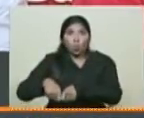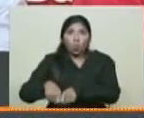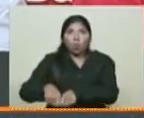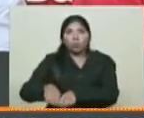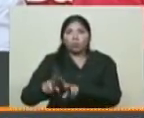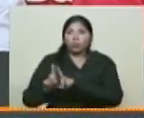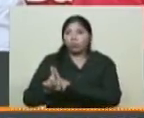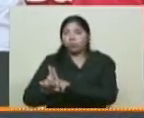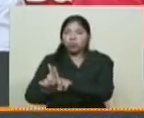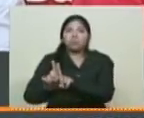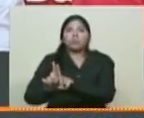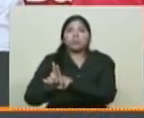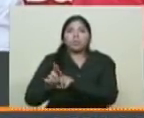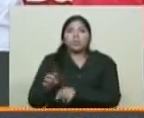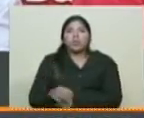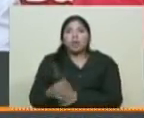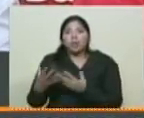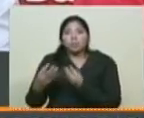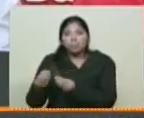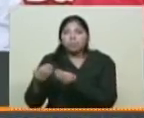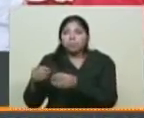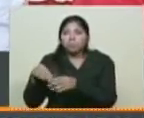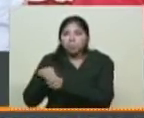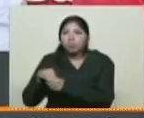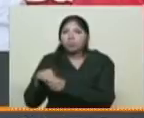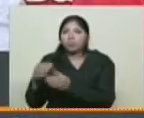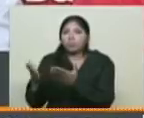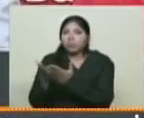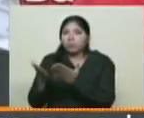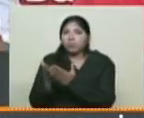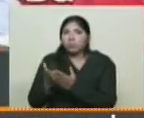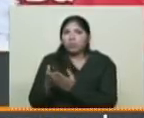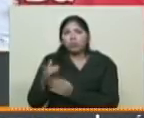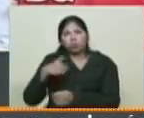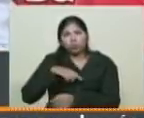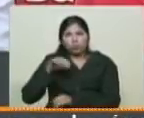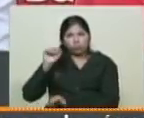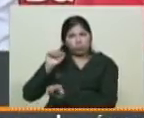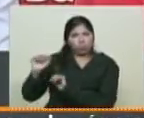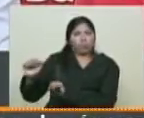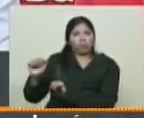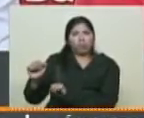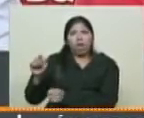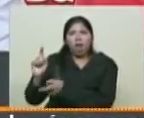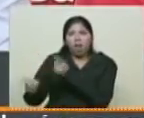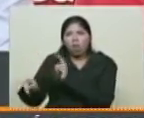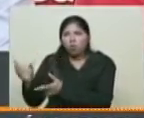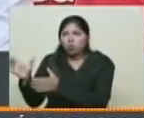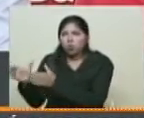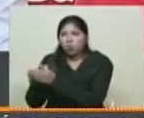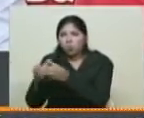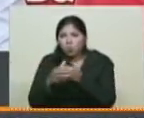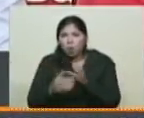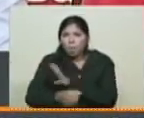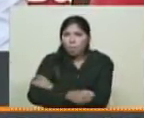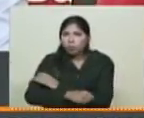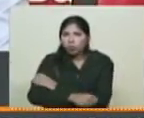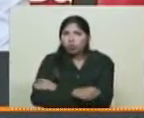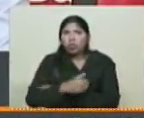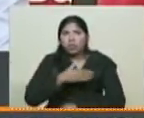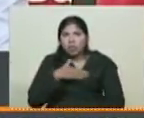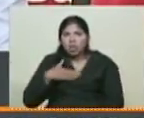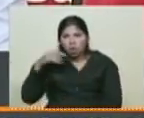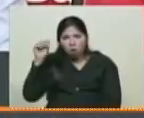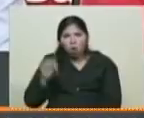interés hoy nosotros también rechazar algunas acciones que de algunos sectores desde la oposición venezolana quisieron hoy